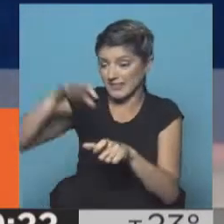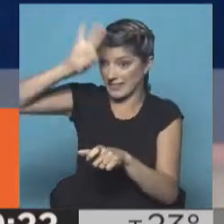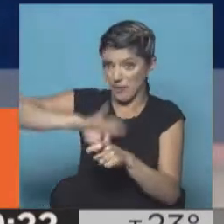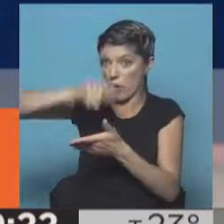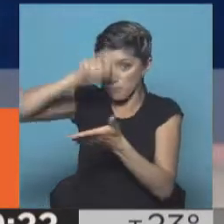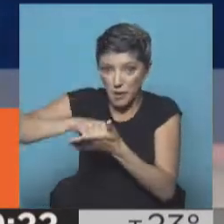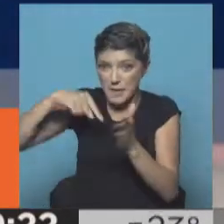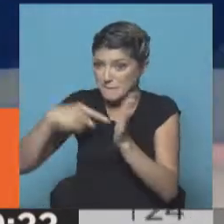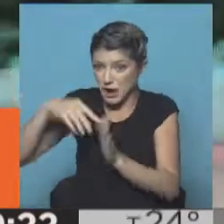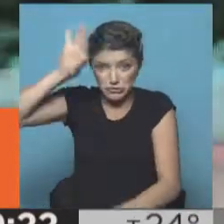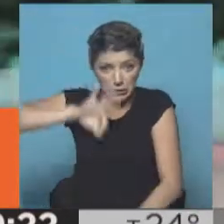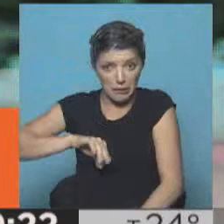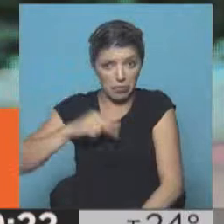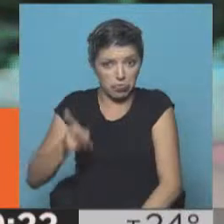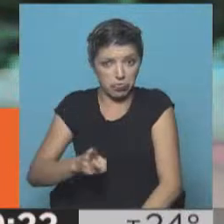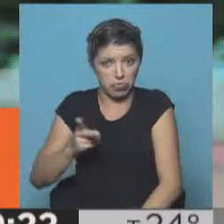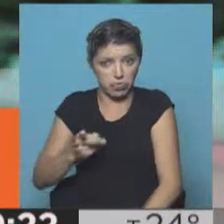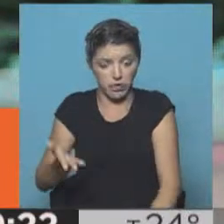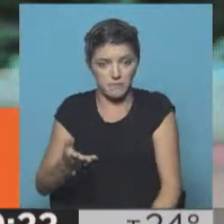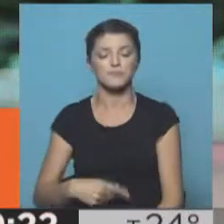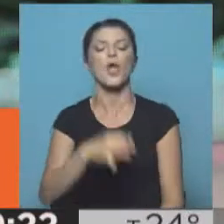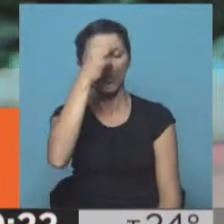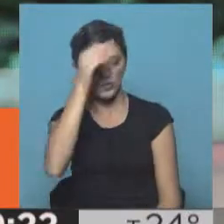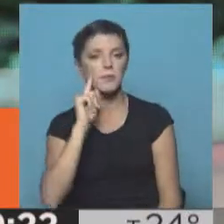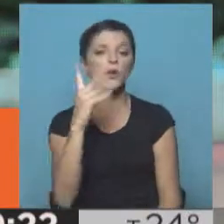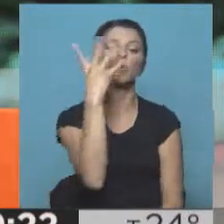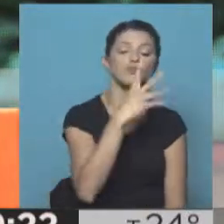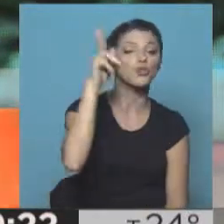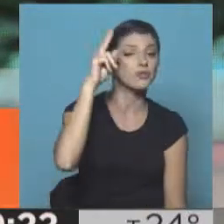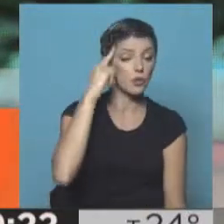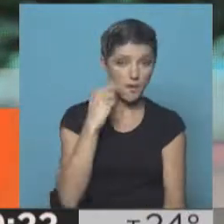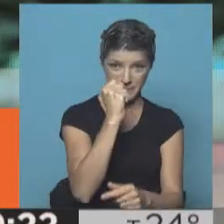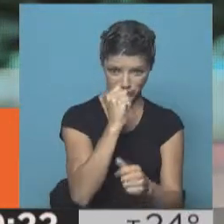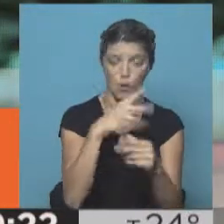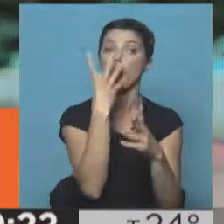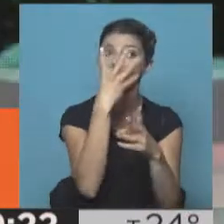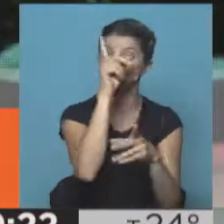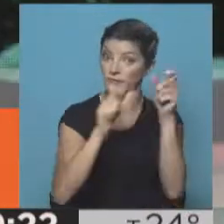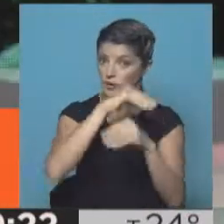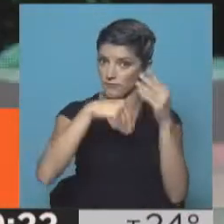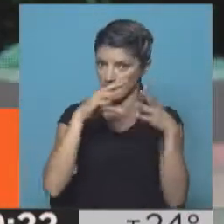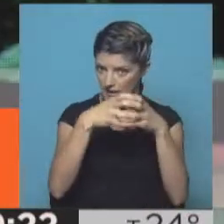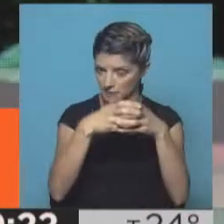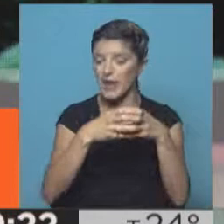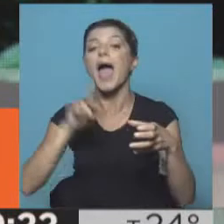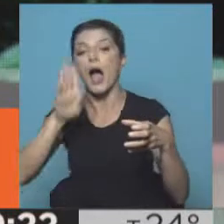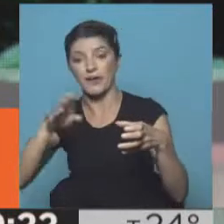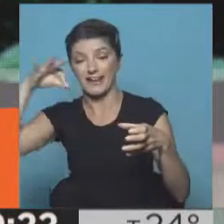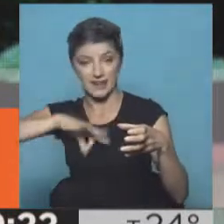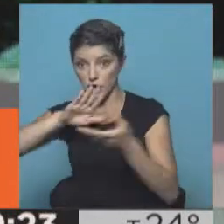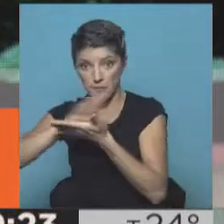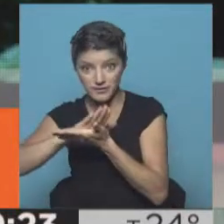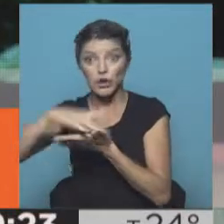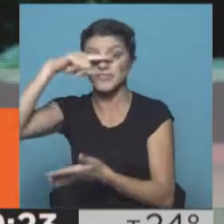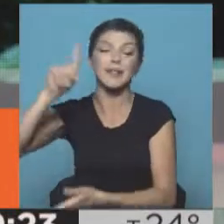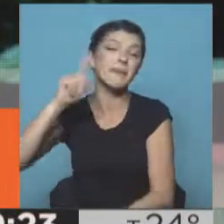empezar, exactamente, es 12.489 pesos por una familia de 4 personas. El salario mínimo formal en la Argentina es 7.500 pesos hoy. Que no le